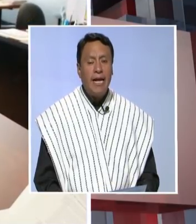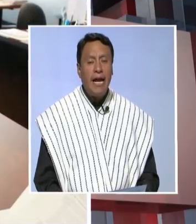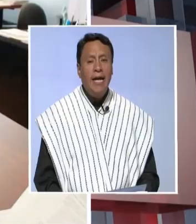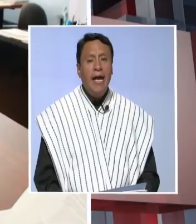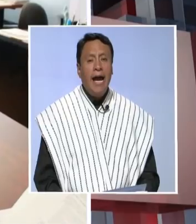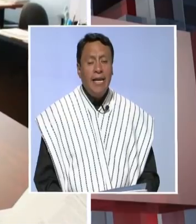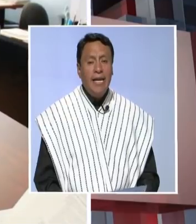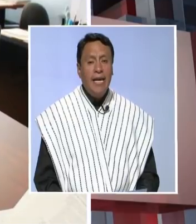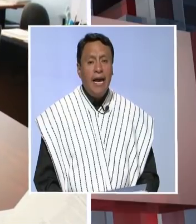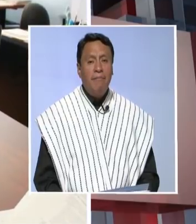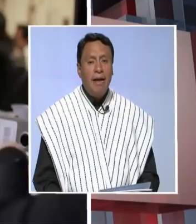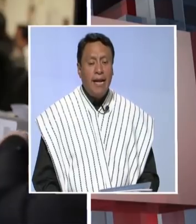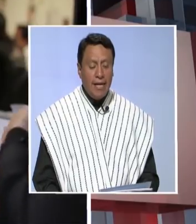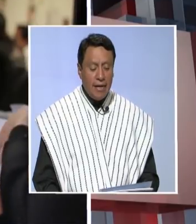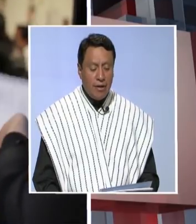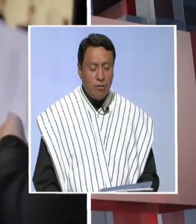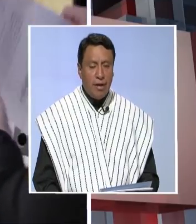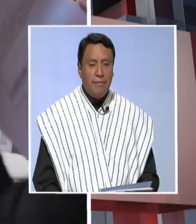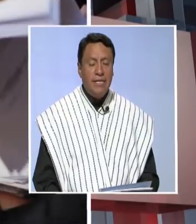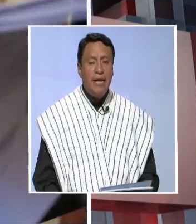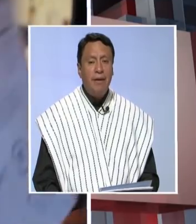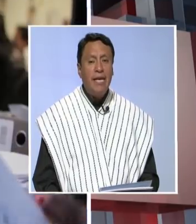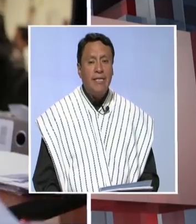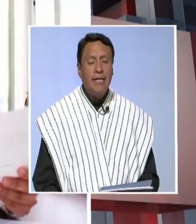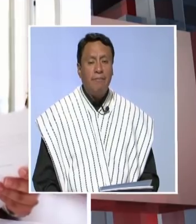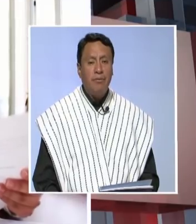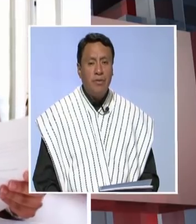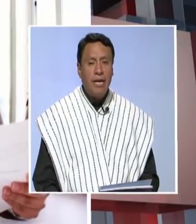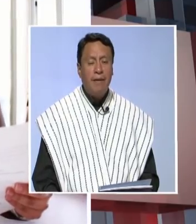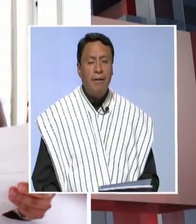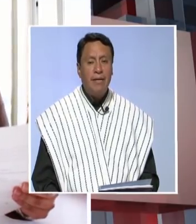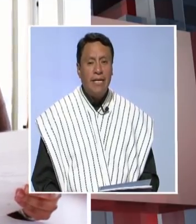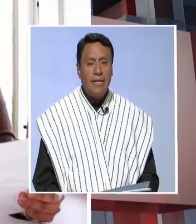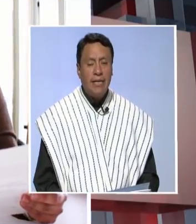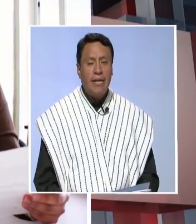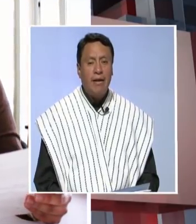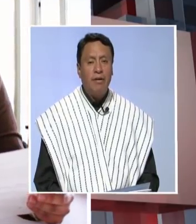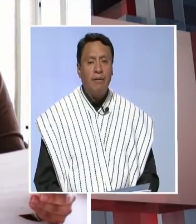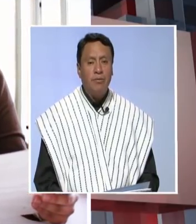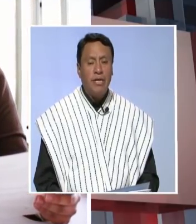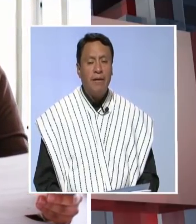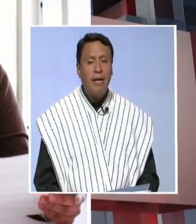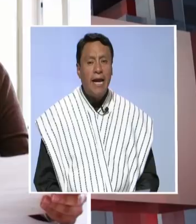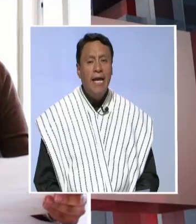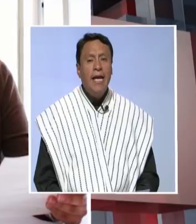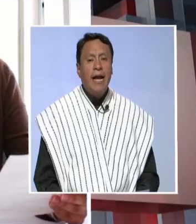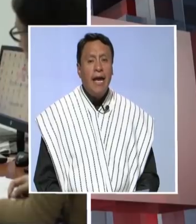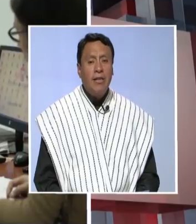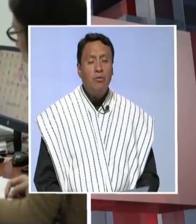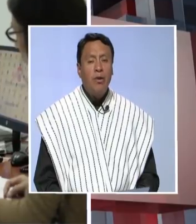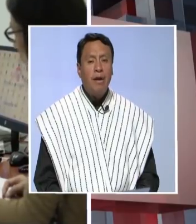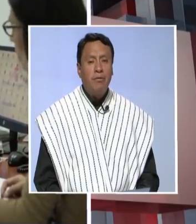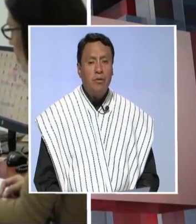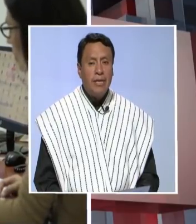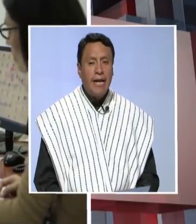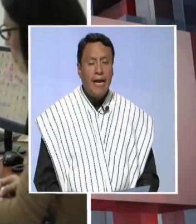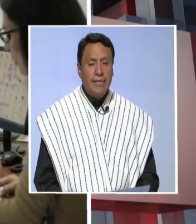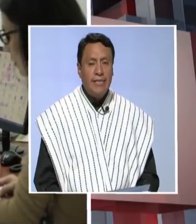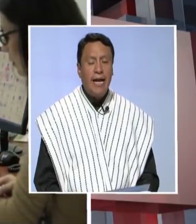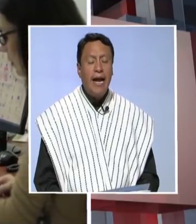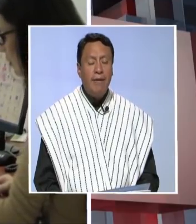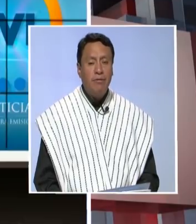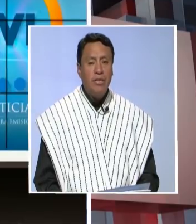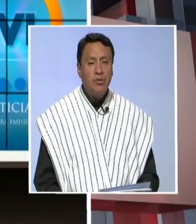kuna imataka arininga mananinga kuna pichina miña yaktapusha kai mama yakta tandanaku itapusha imaka kai tuku yapukuna